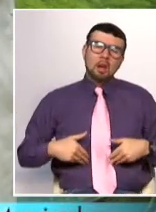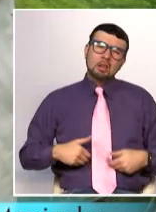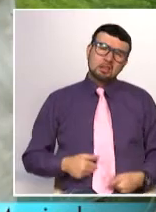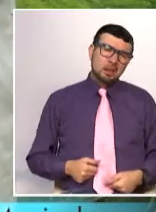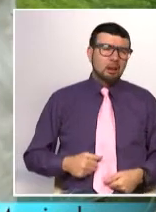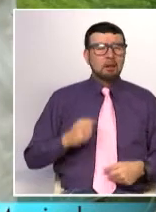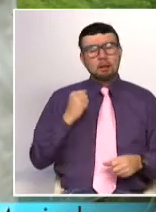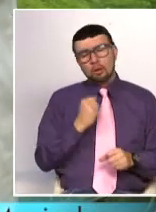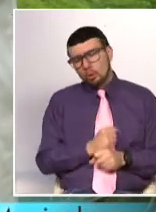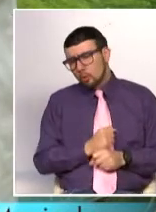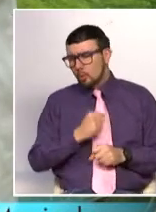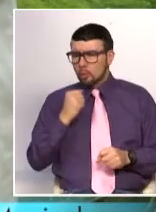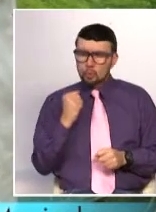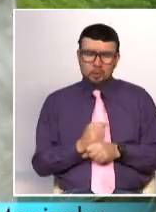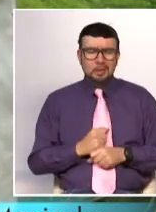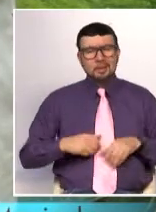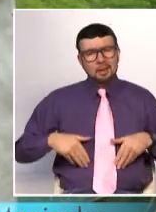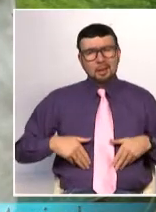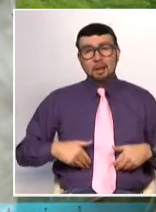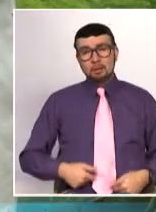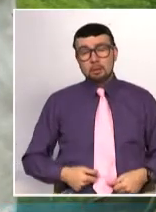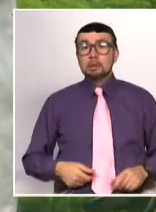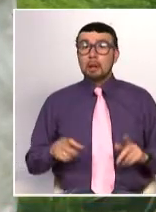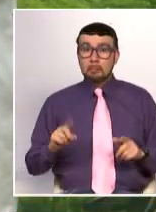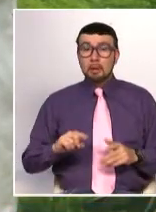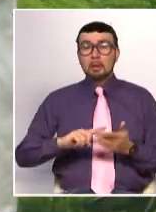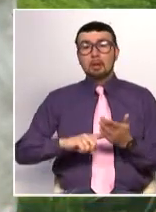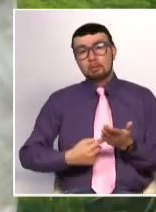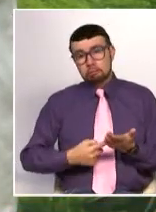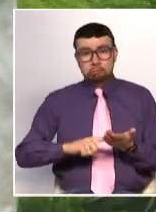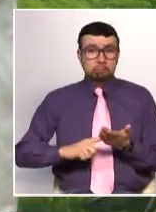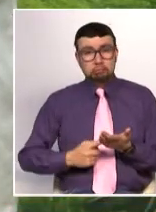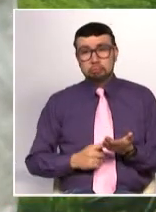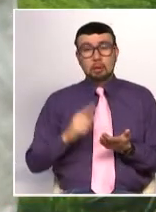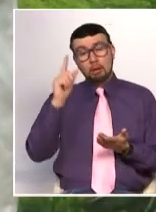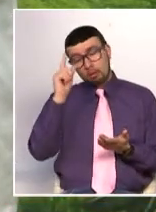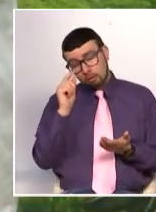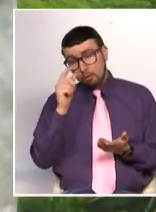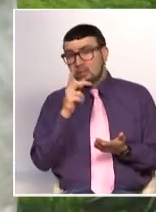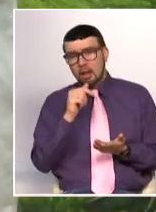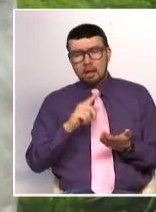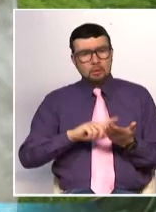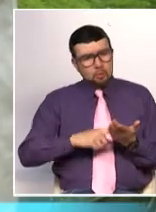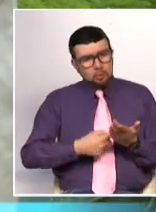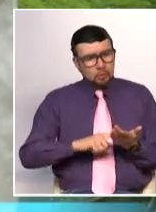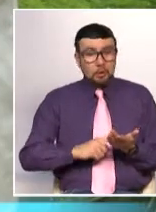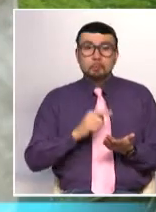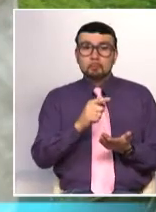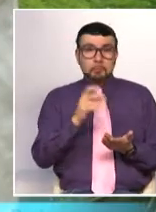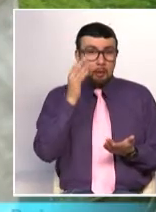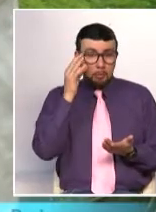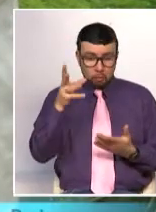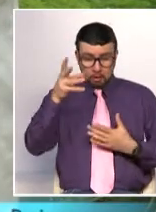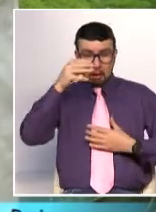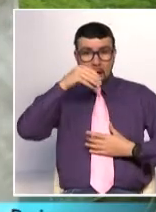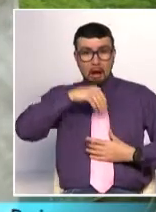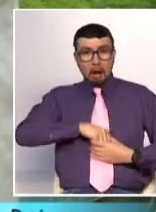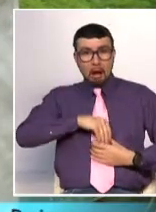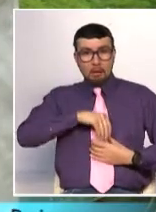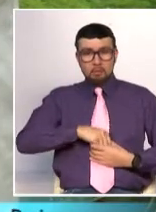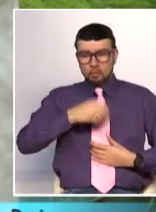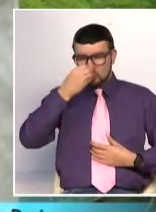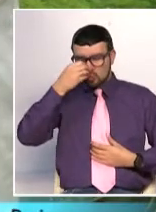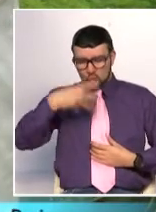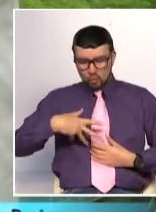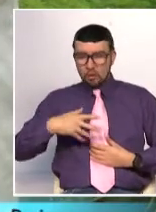fatiga crónica e inclusive el insomnio pueden ser manifestaciones de intoxicación crónica que no son siempre tan